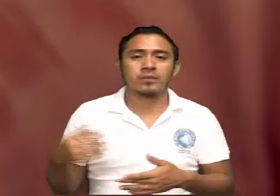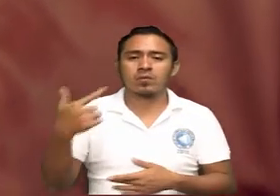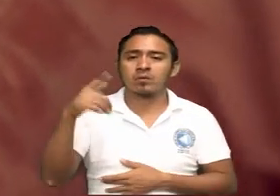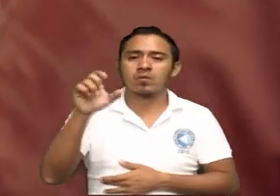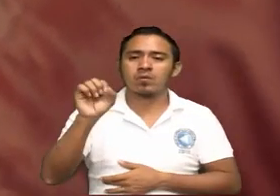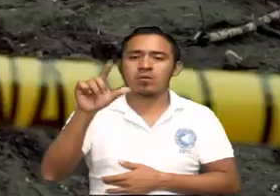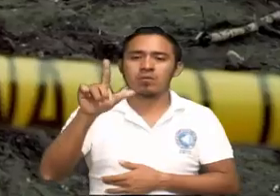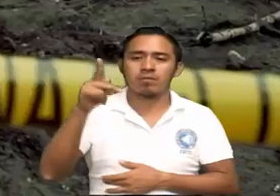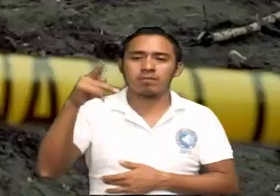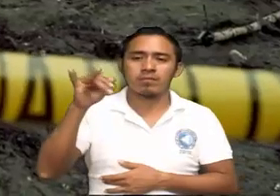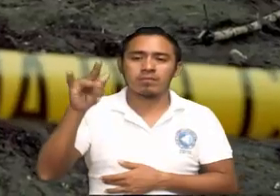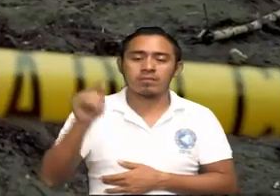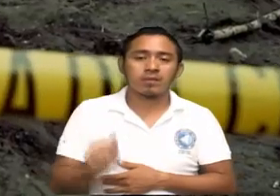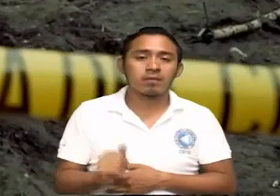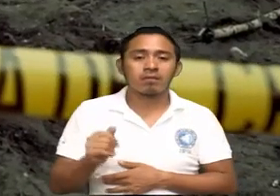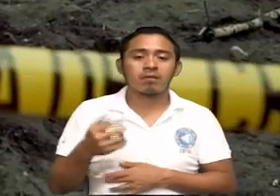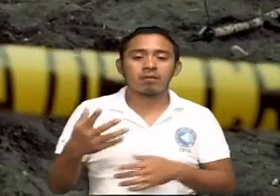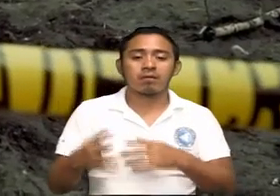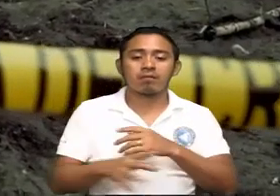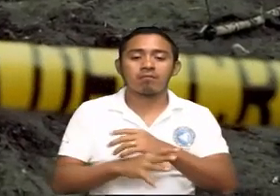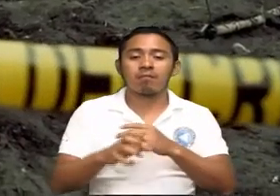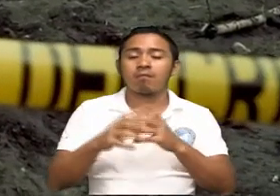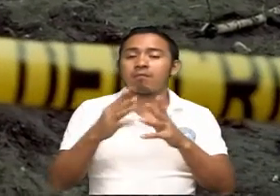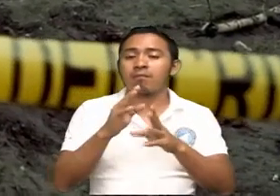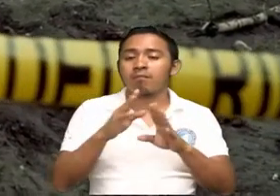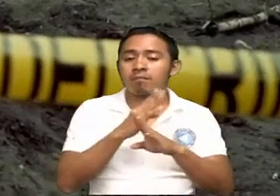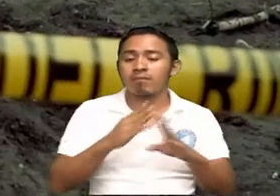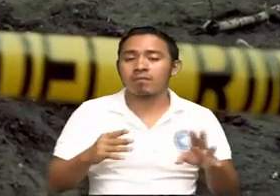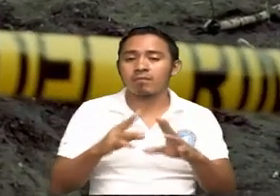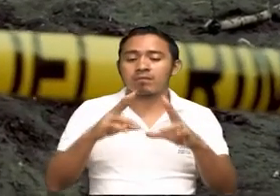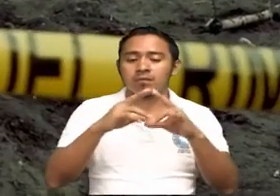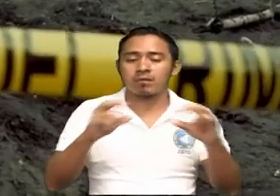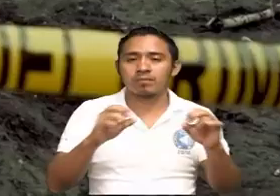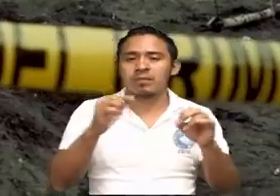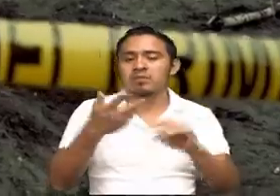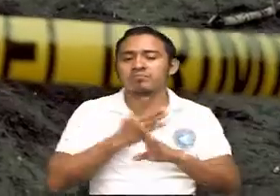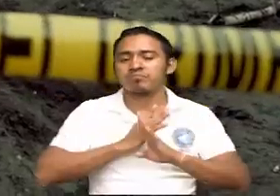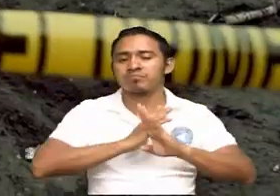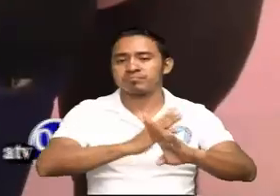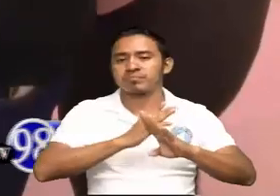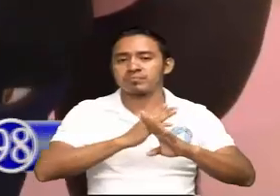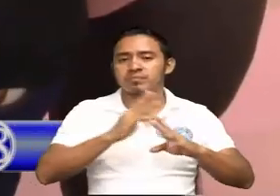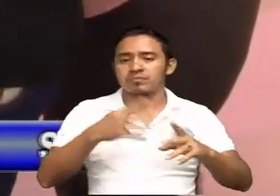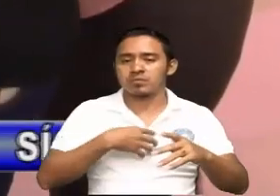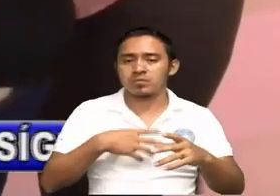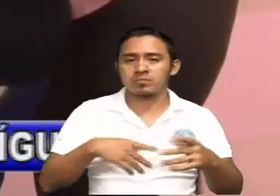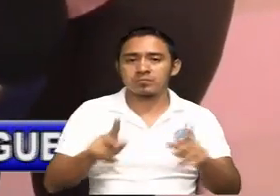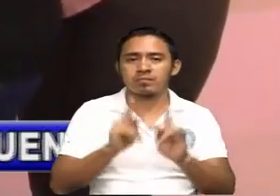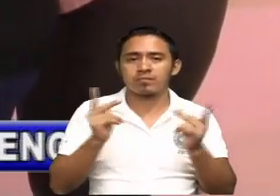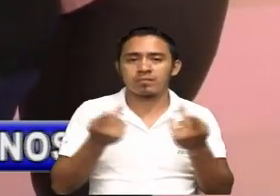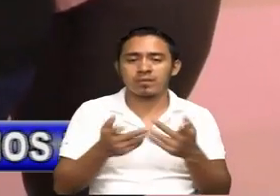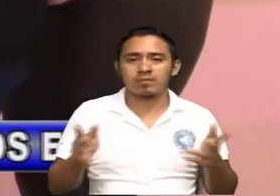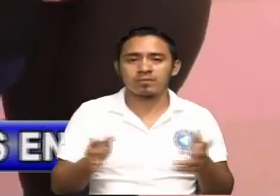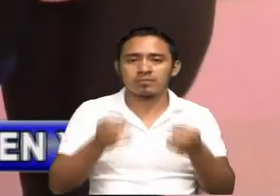que intentó robarle la paz a los nicaragüenses, intento que fue rechazado por el pueblo. Con cámara de Rubén